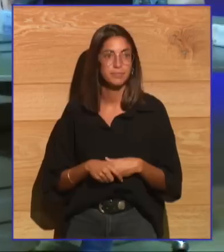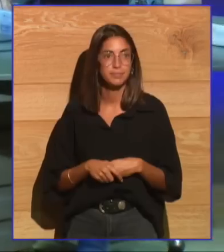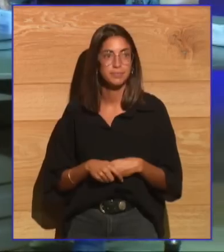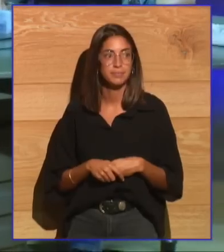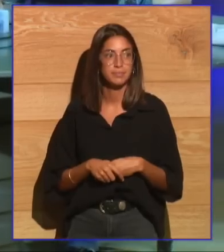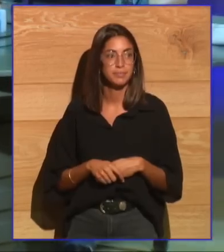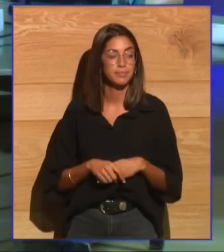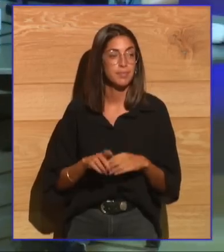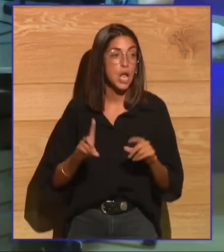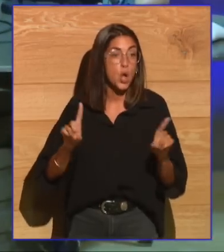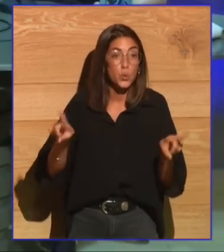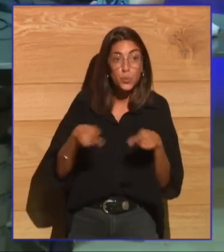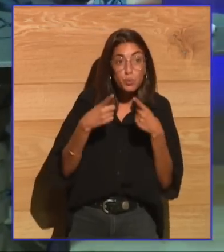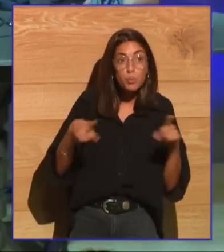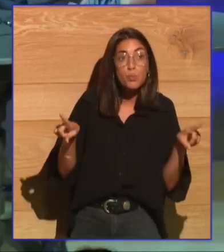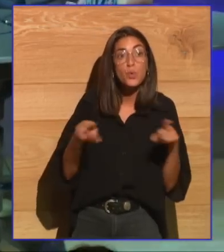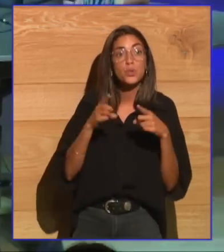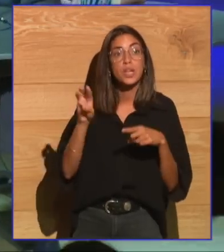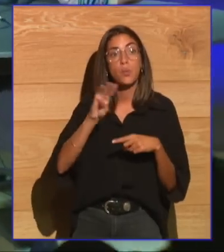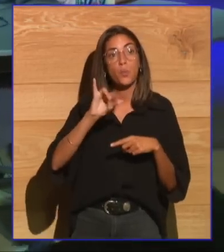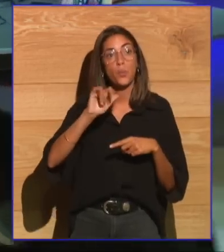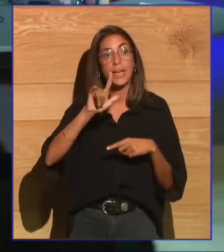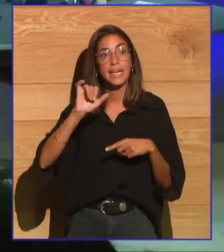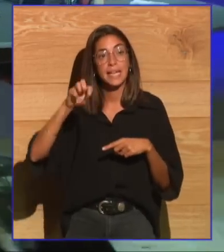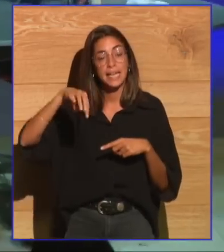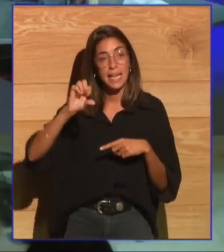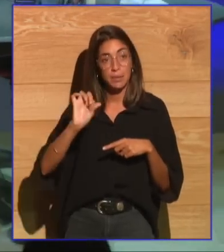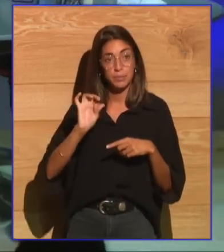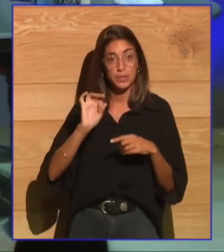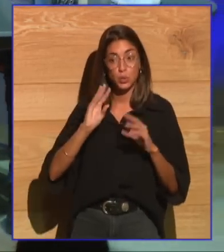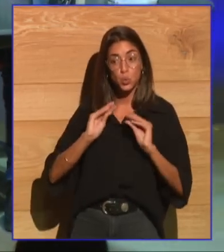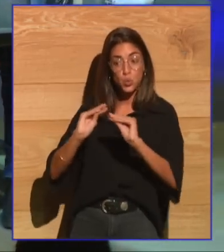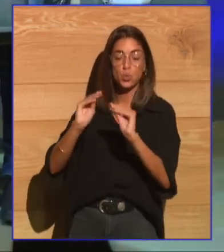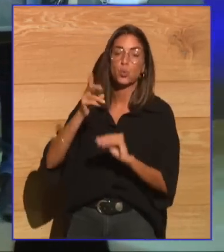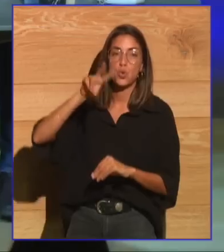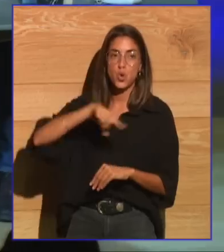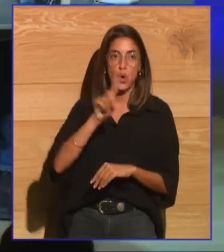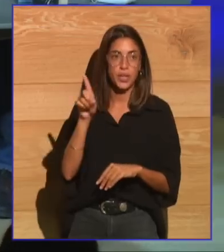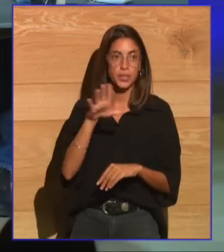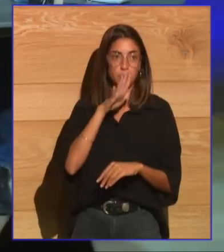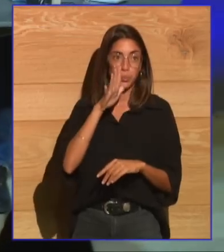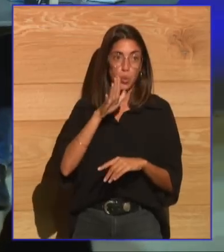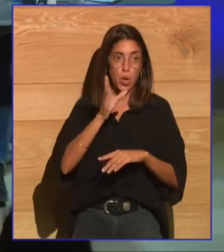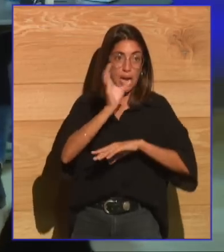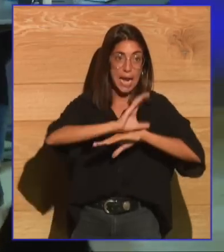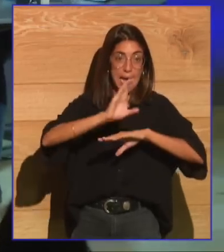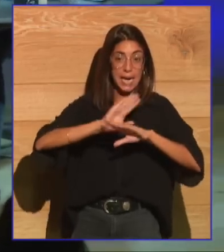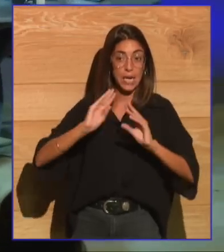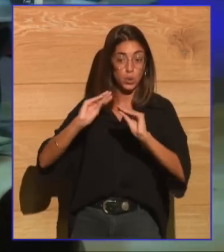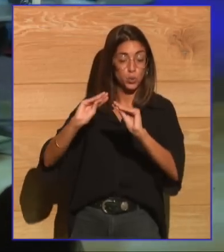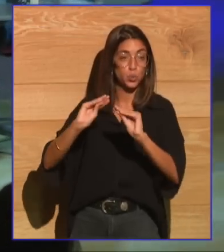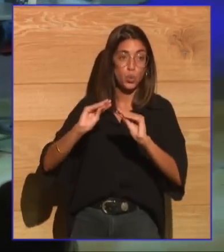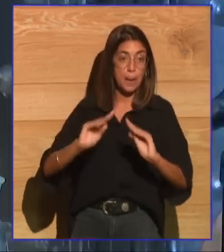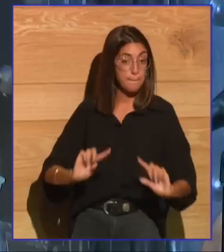con una banda sonora que no es de john williams casi por primera vez en su carrera como director pero aquí